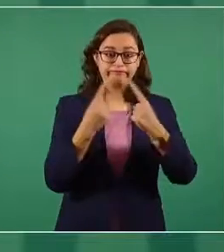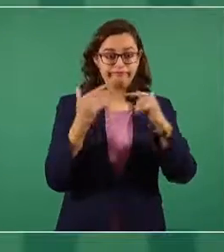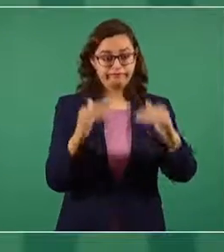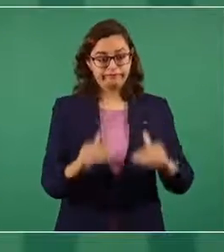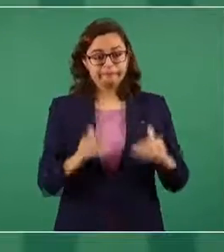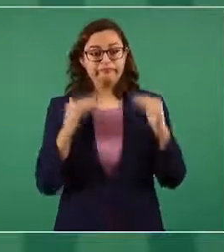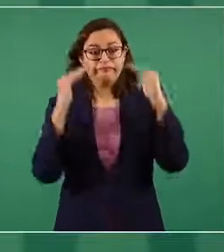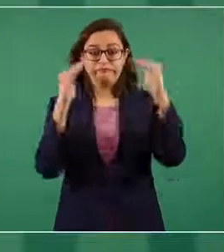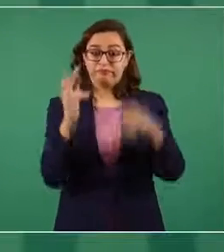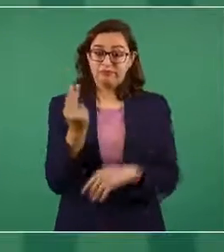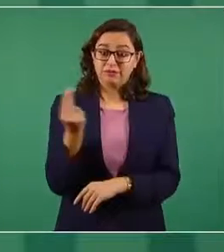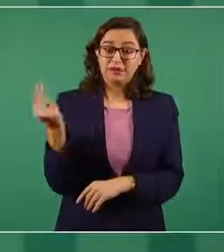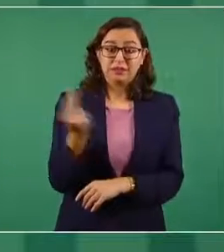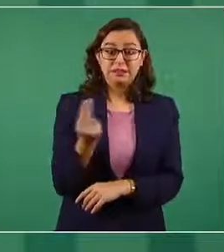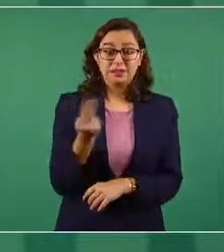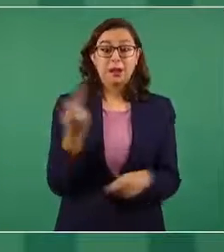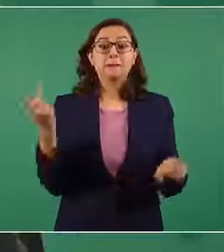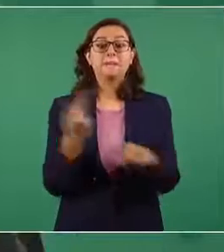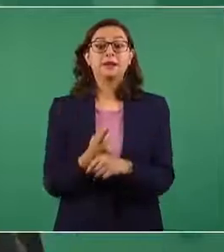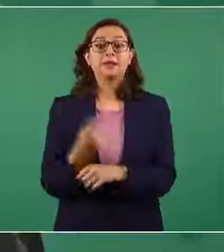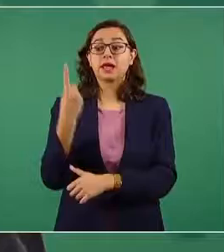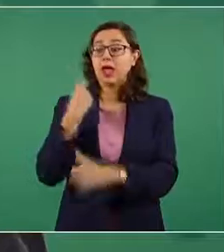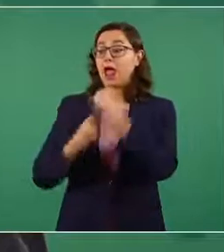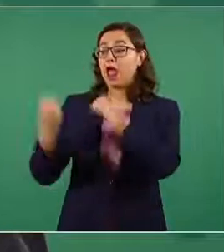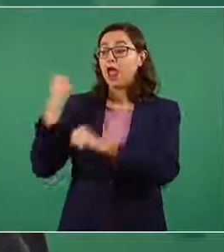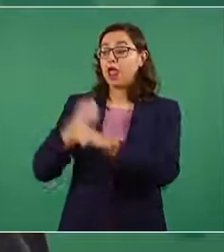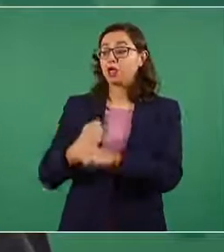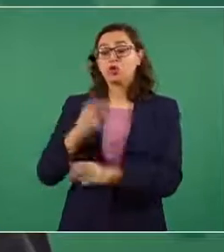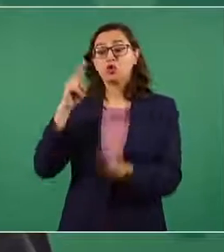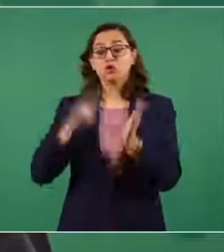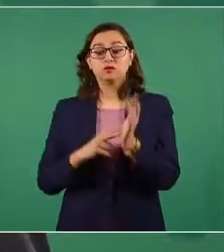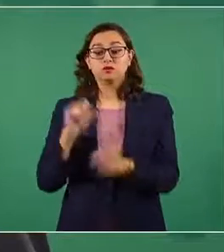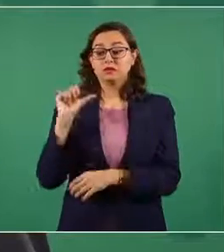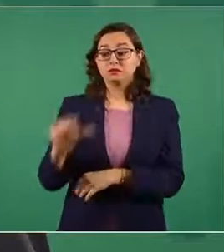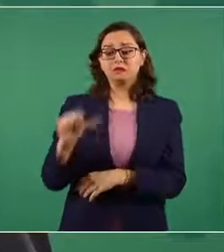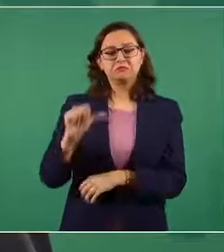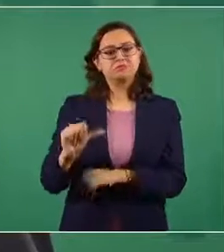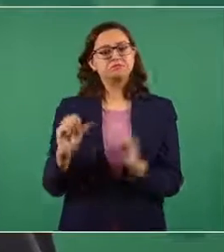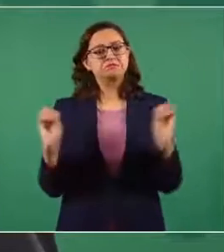se ha llevado a cabo desde el año 2016, 5 años.